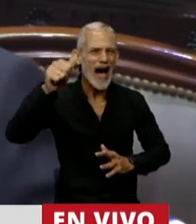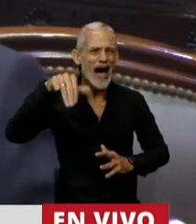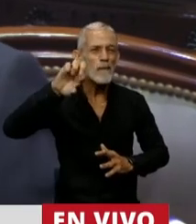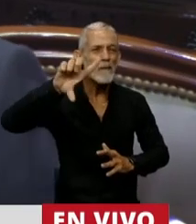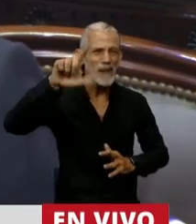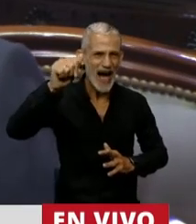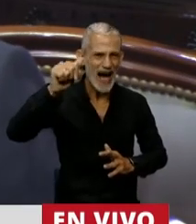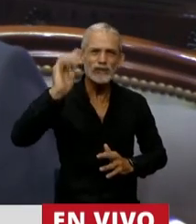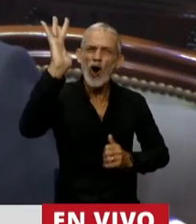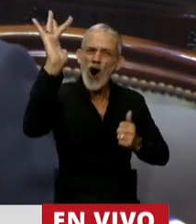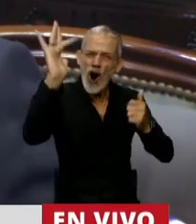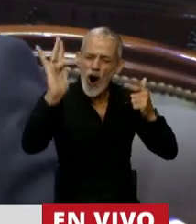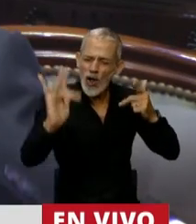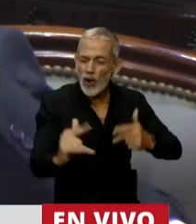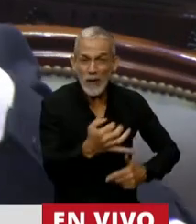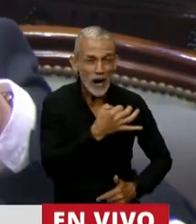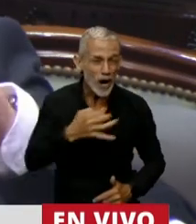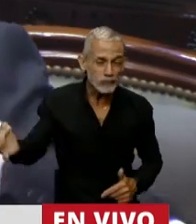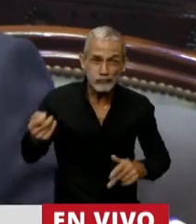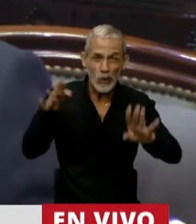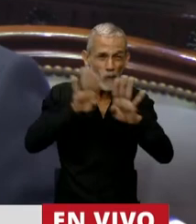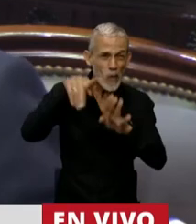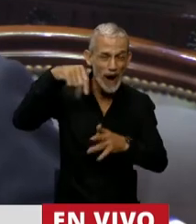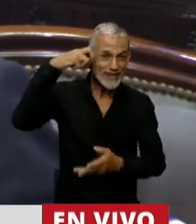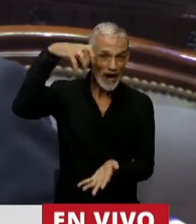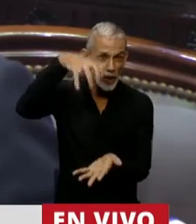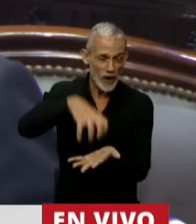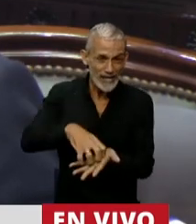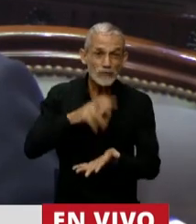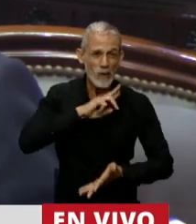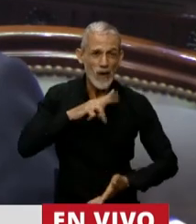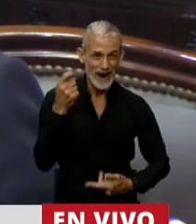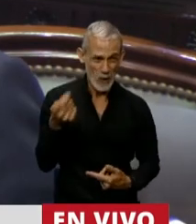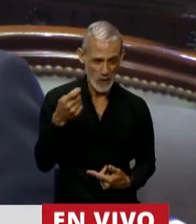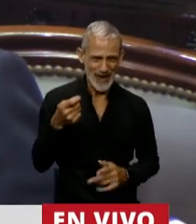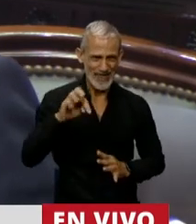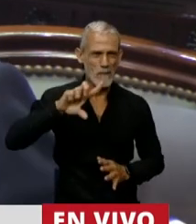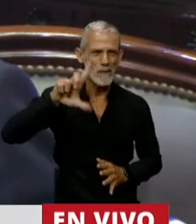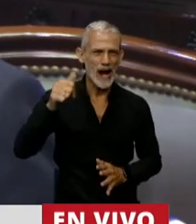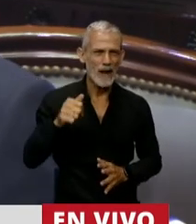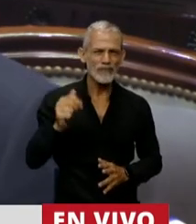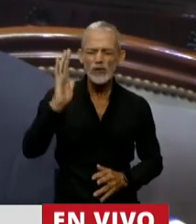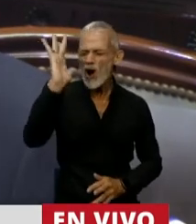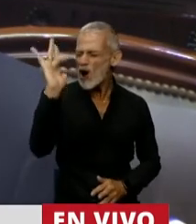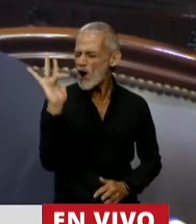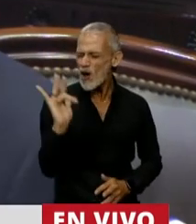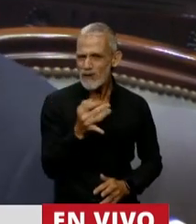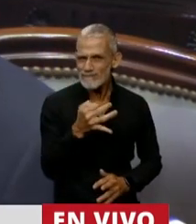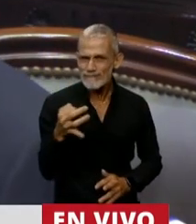venía todos los miércoles a la puerta a este congreso a reclamar